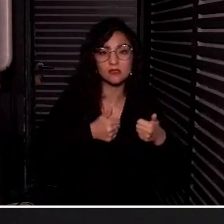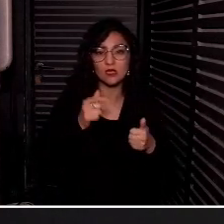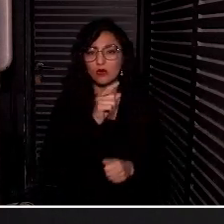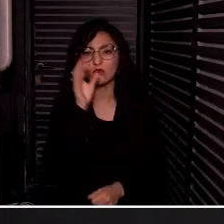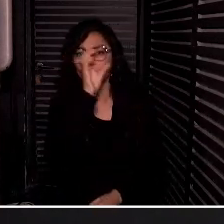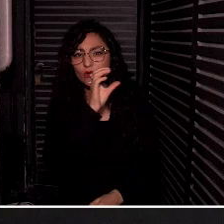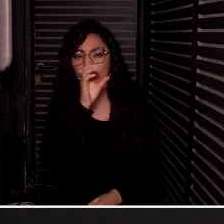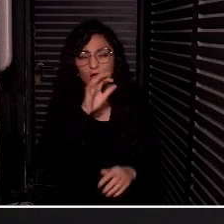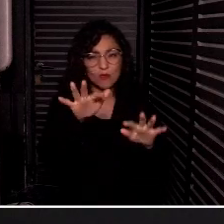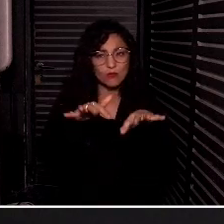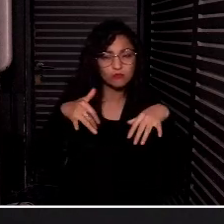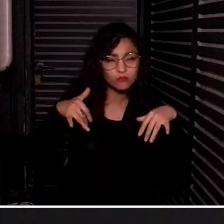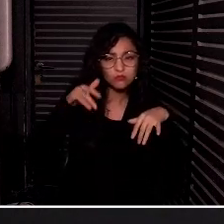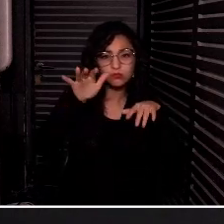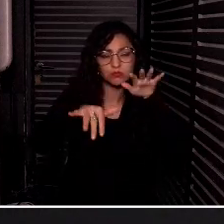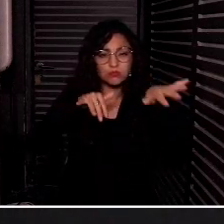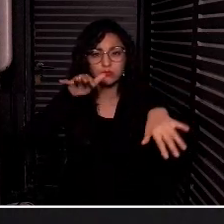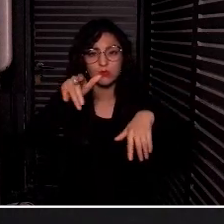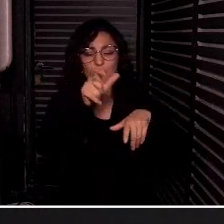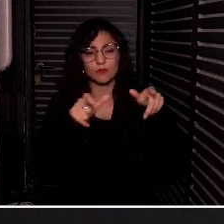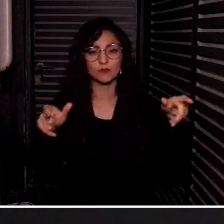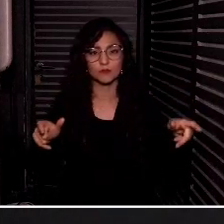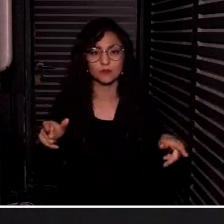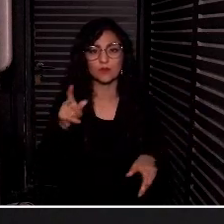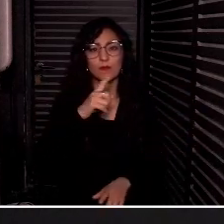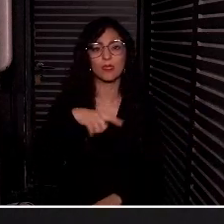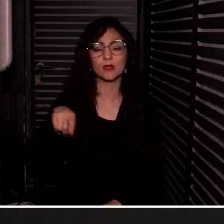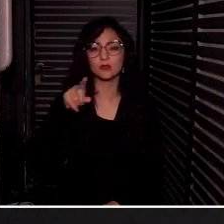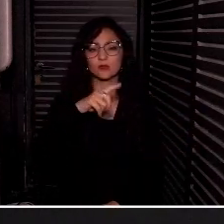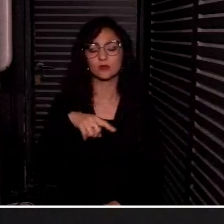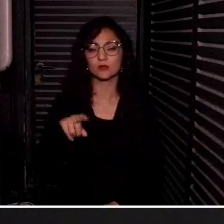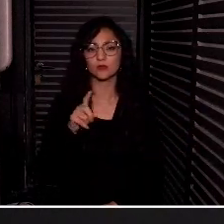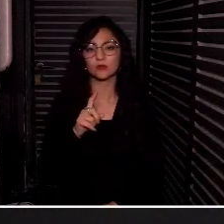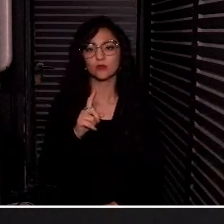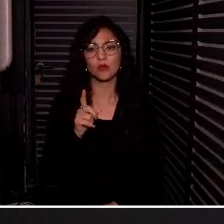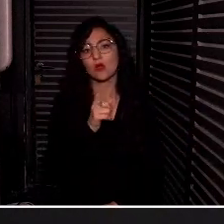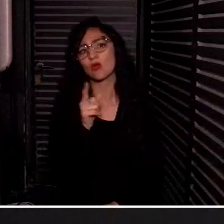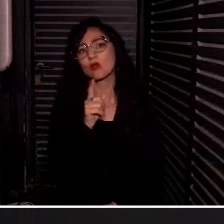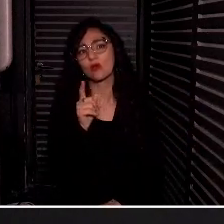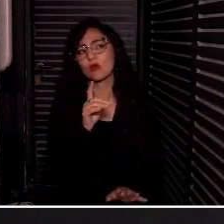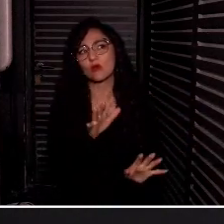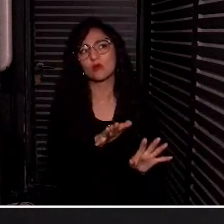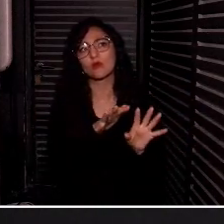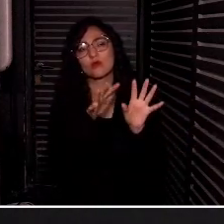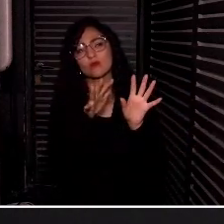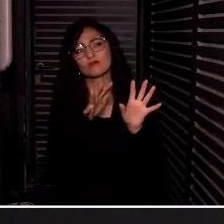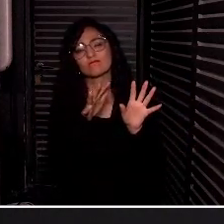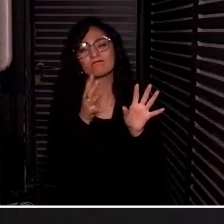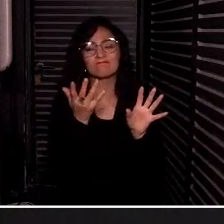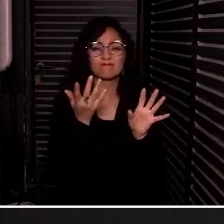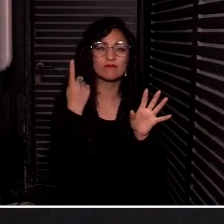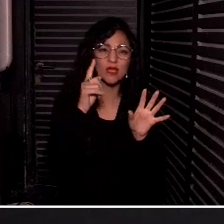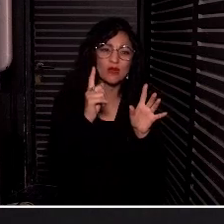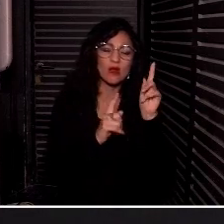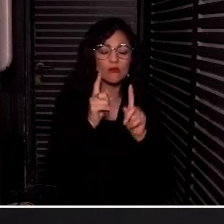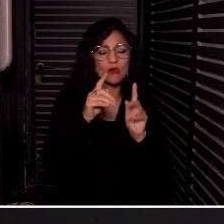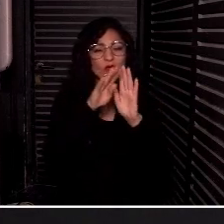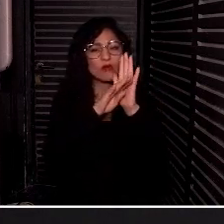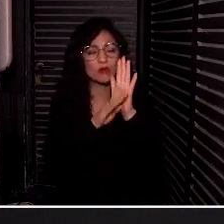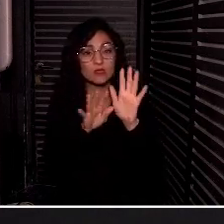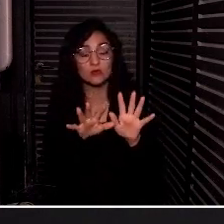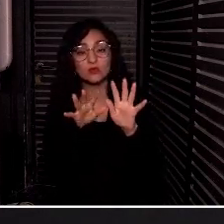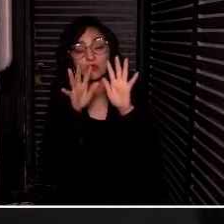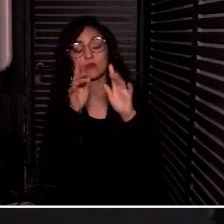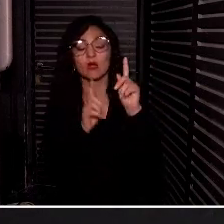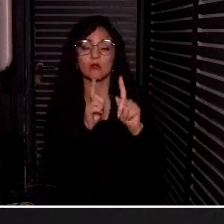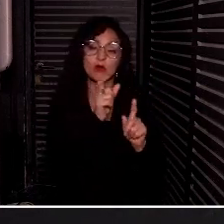audiencia masiva dejamos de ser Eh no voy a decir relevant porque un punto de rating puede ser de un contenido puede ser igual de